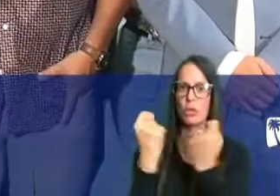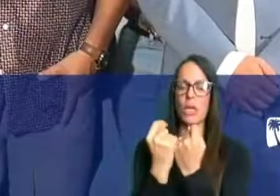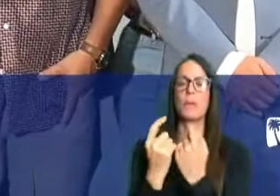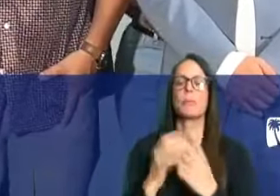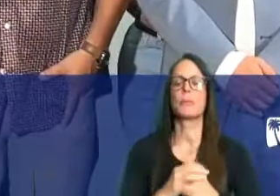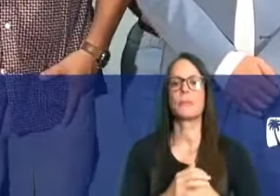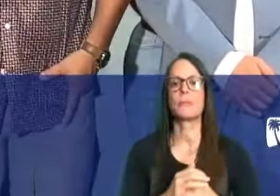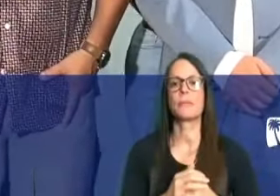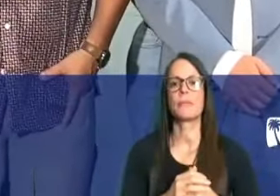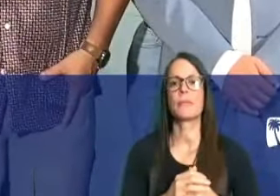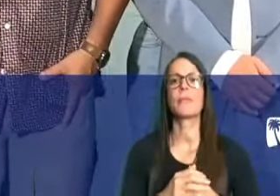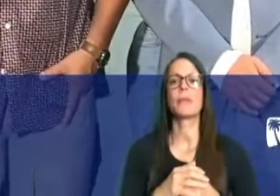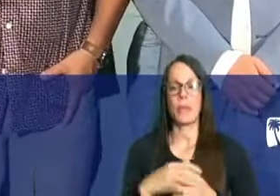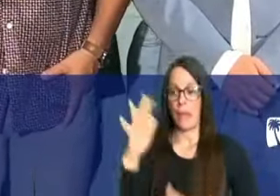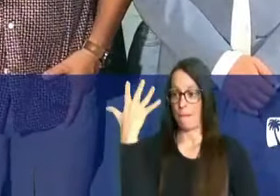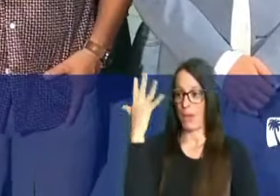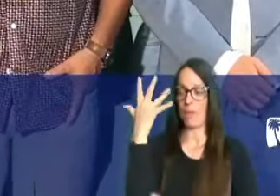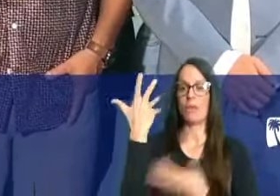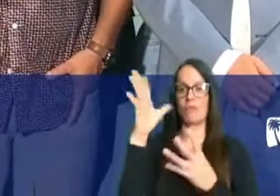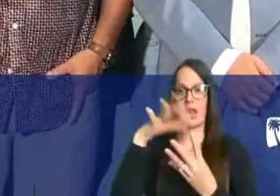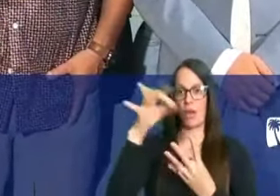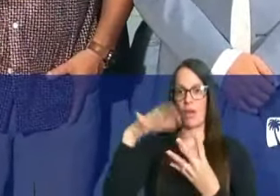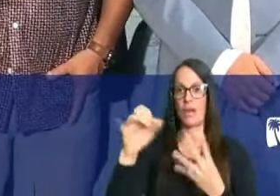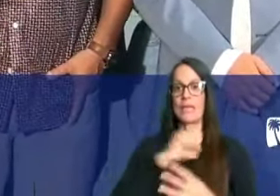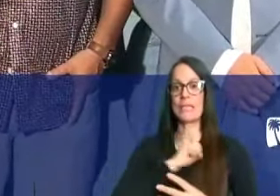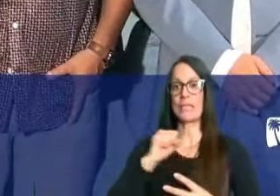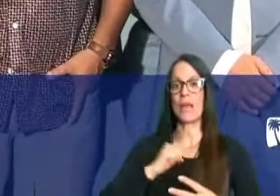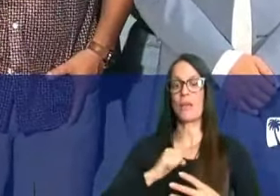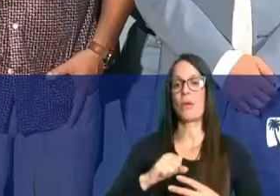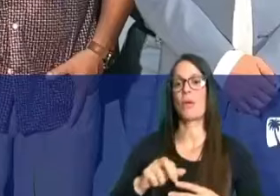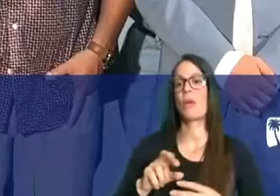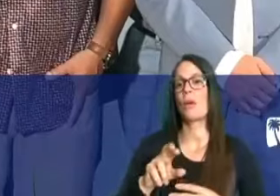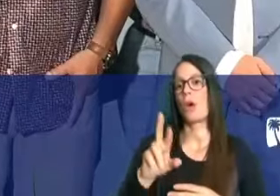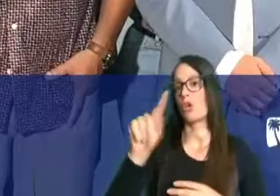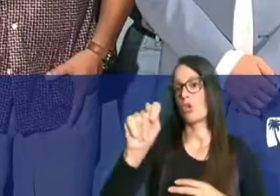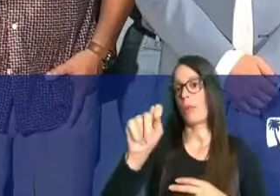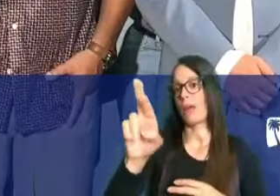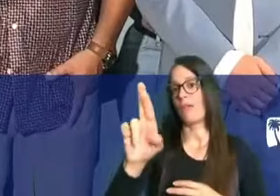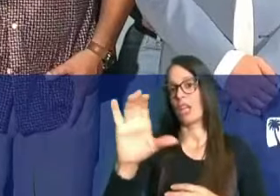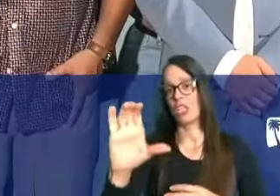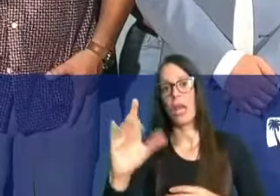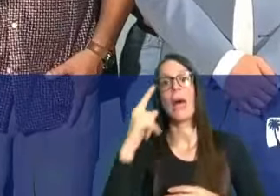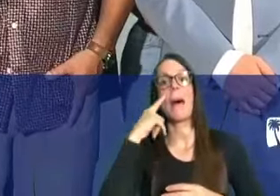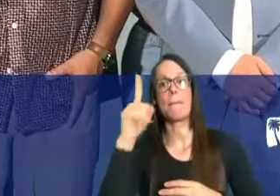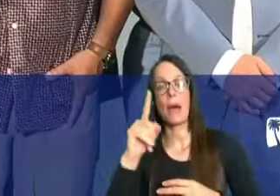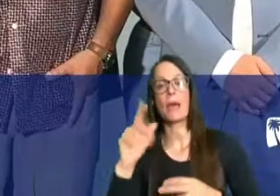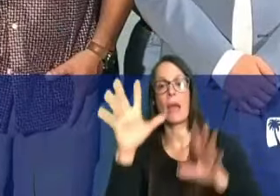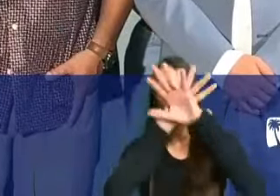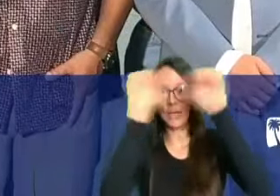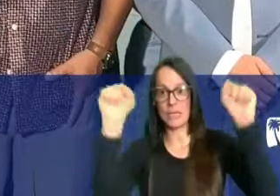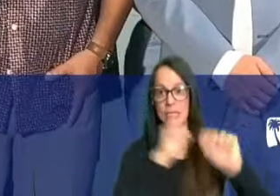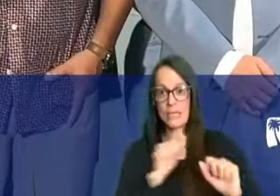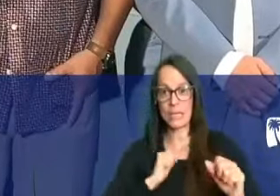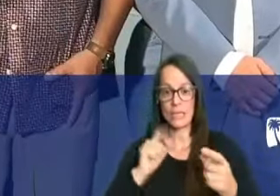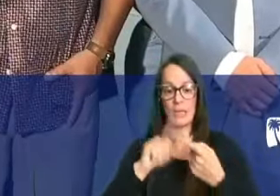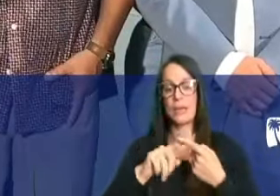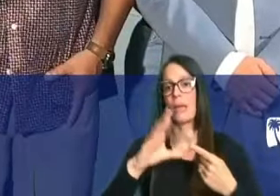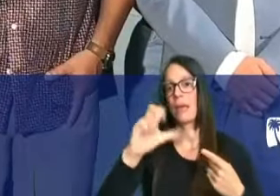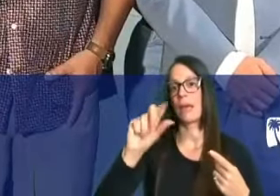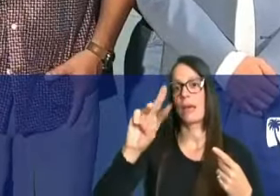legislativa ha escogido al senador Tomás Rivera shat como presidente del senado eh al senador Carmelo Ríos